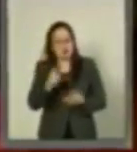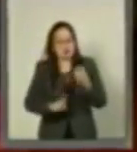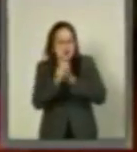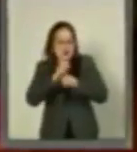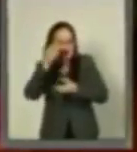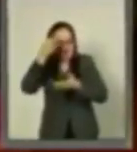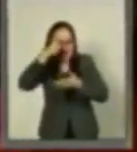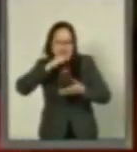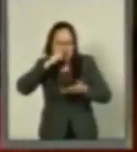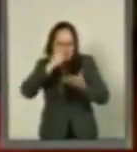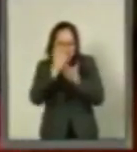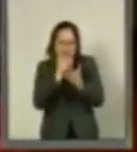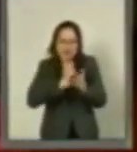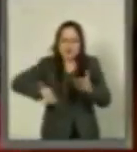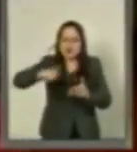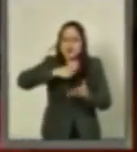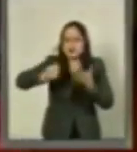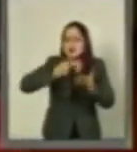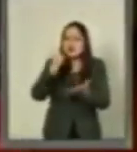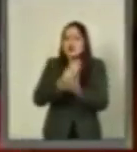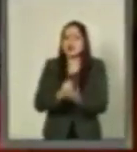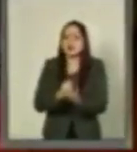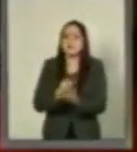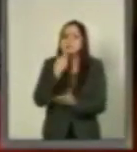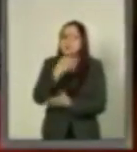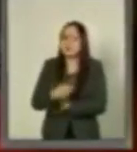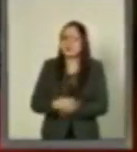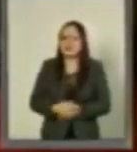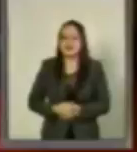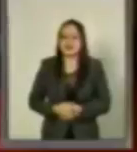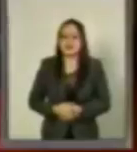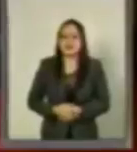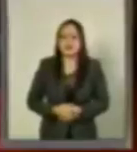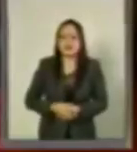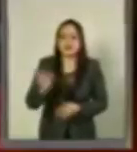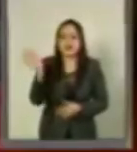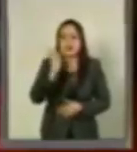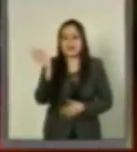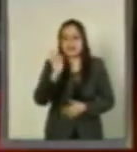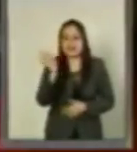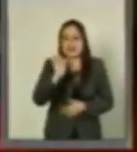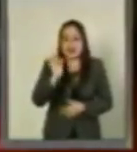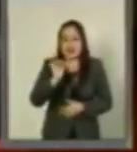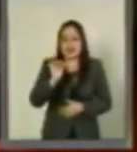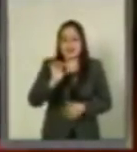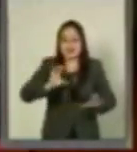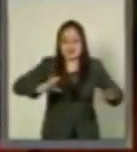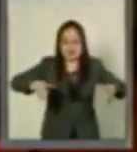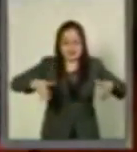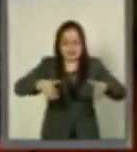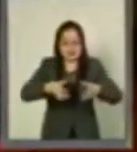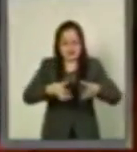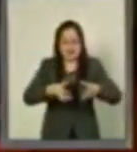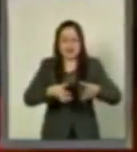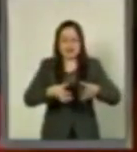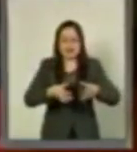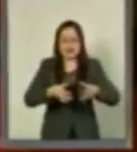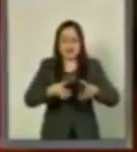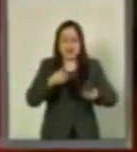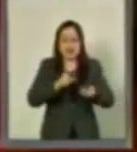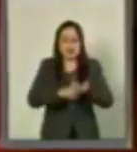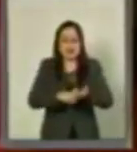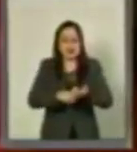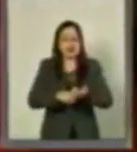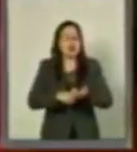ejemplo, que aquí se aprobó, que dice: si alguna de las unidades de una